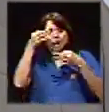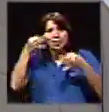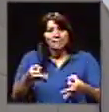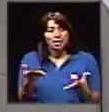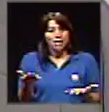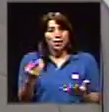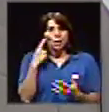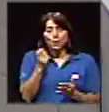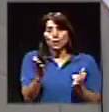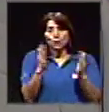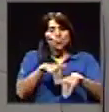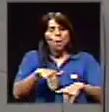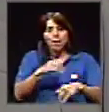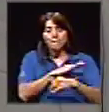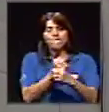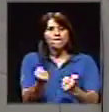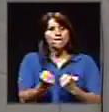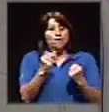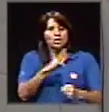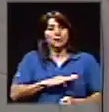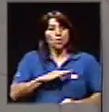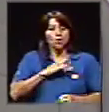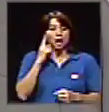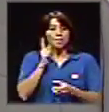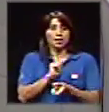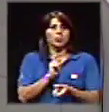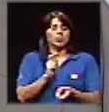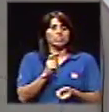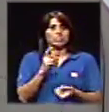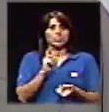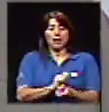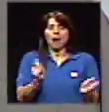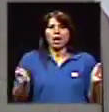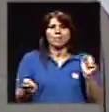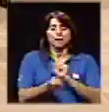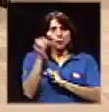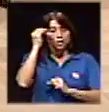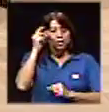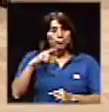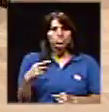la fuerza moral para cambiar de opinión en un tema tan importante.